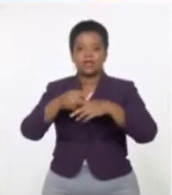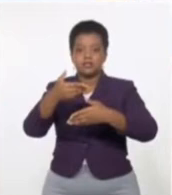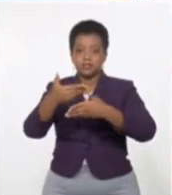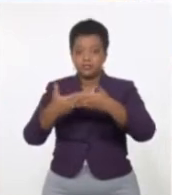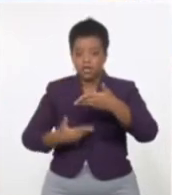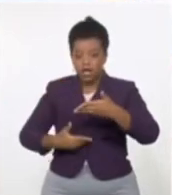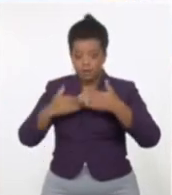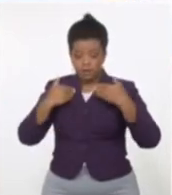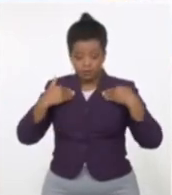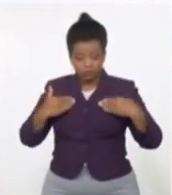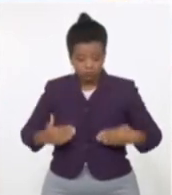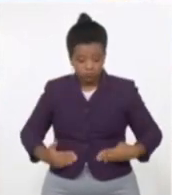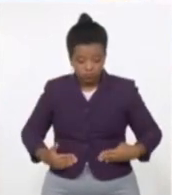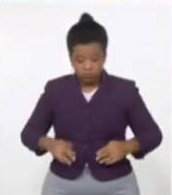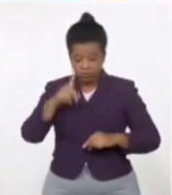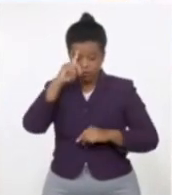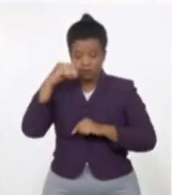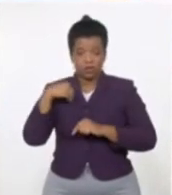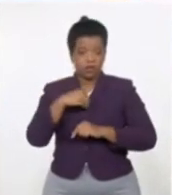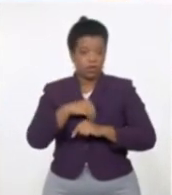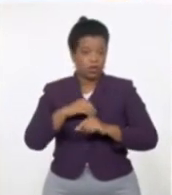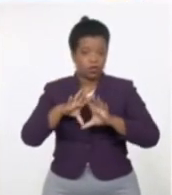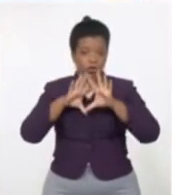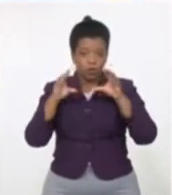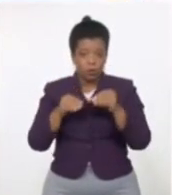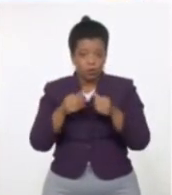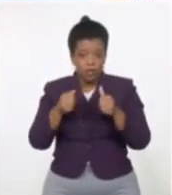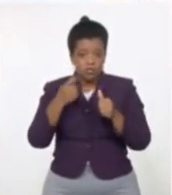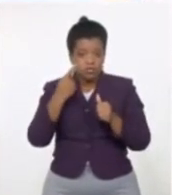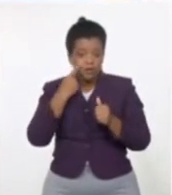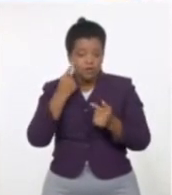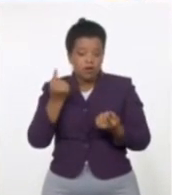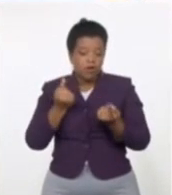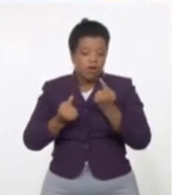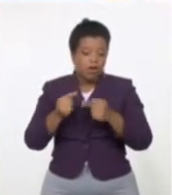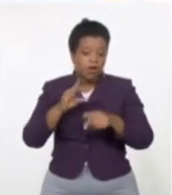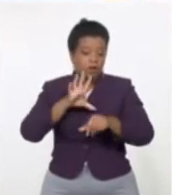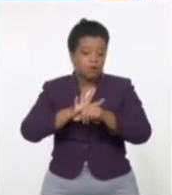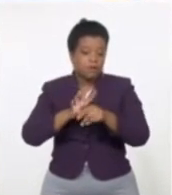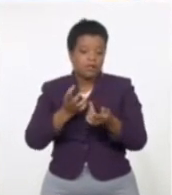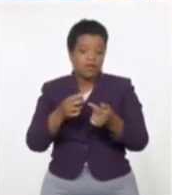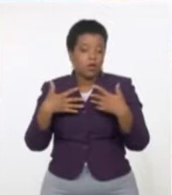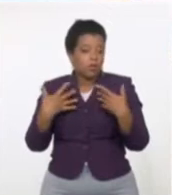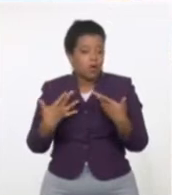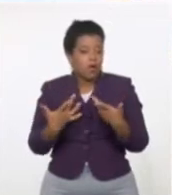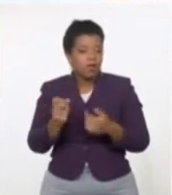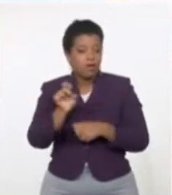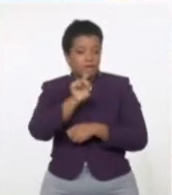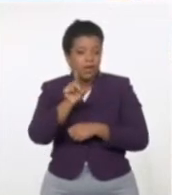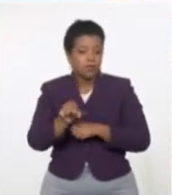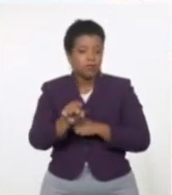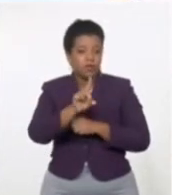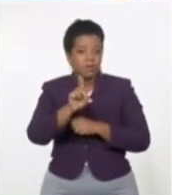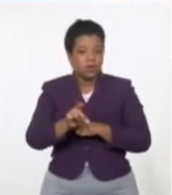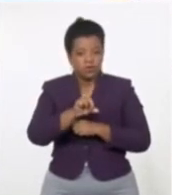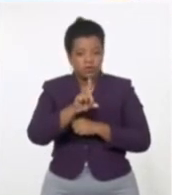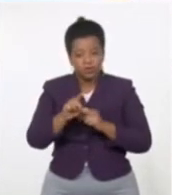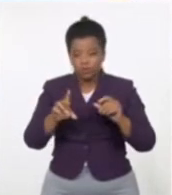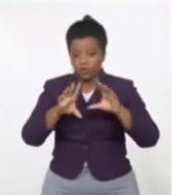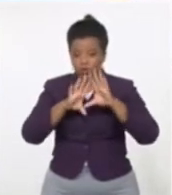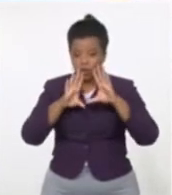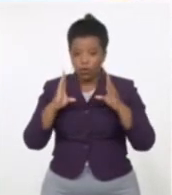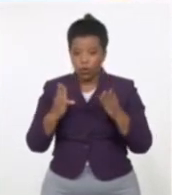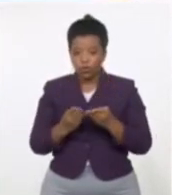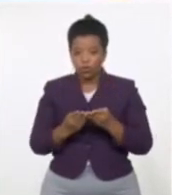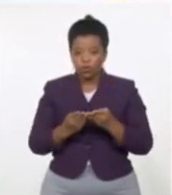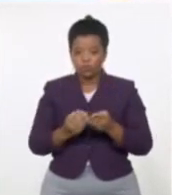físico, médico. Van descartando a todos los pacientes que tienen alguna enfermedad de base. Yo